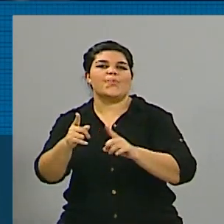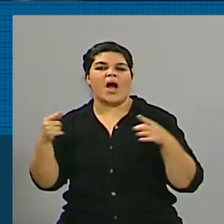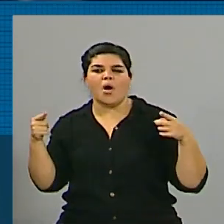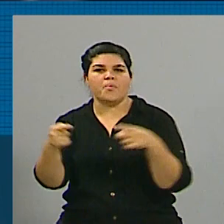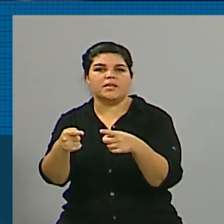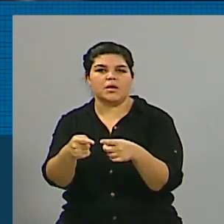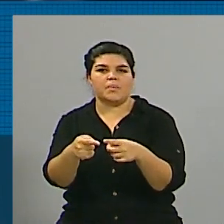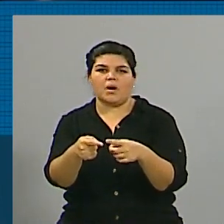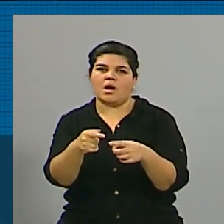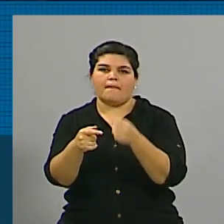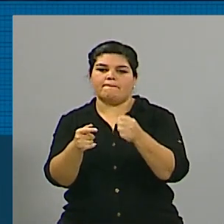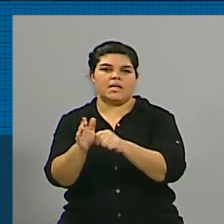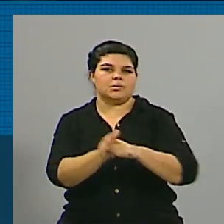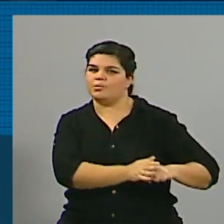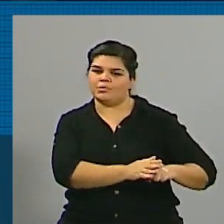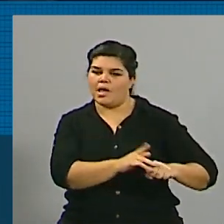esta